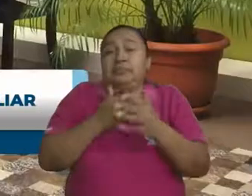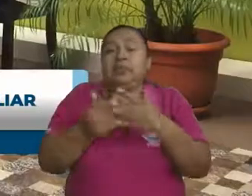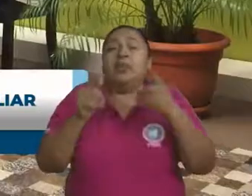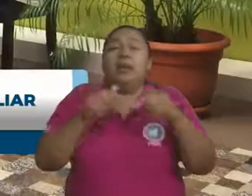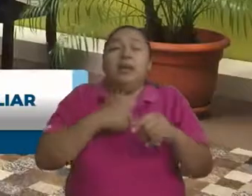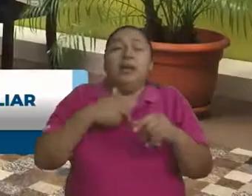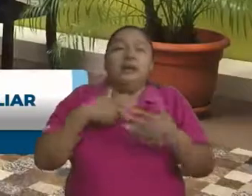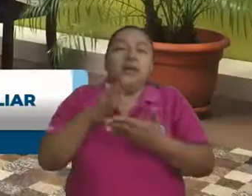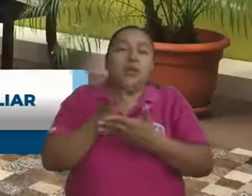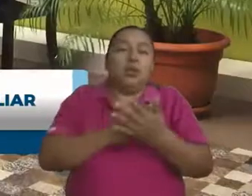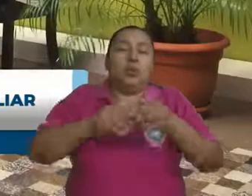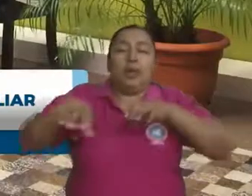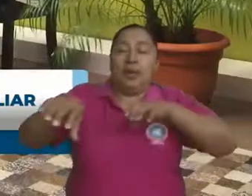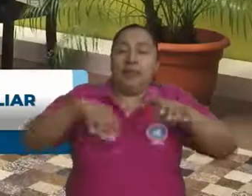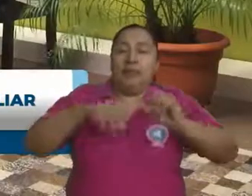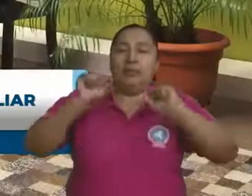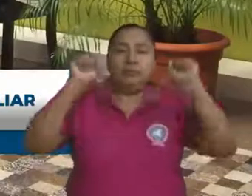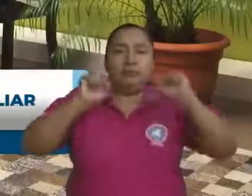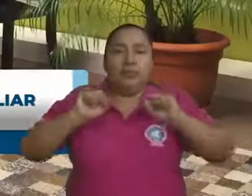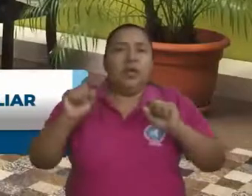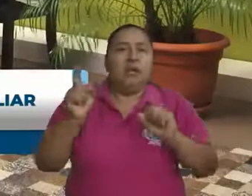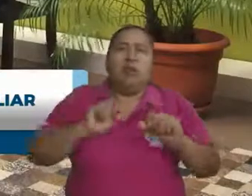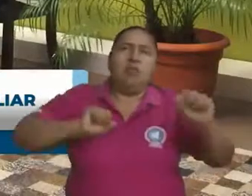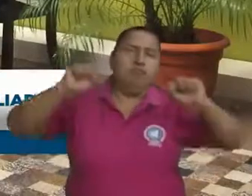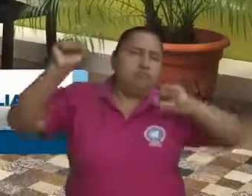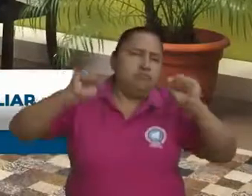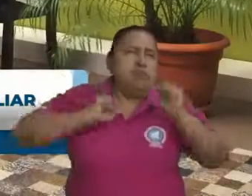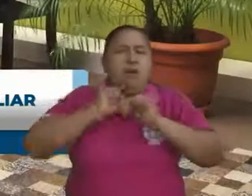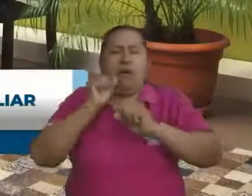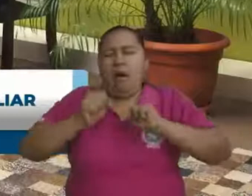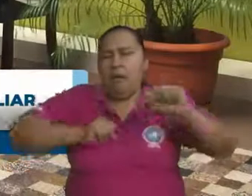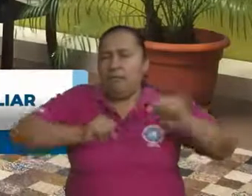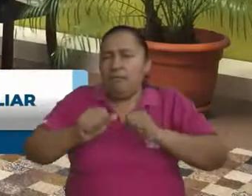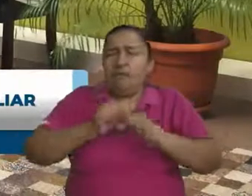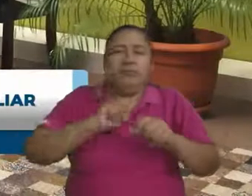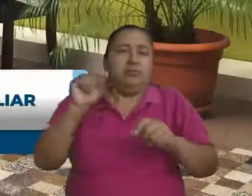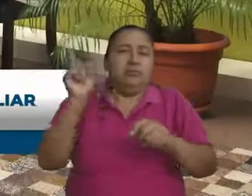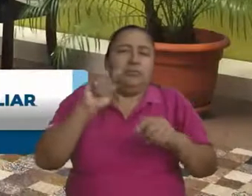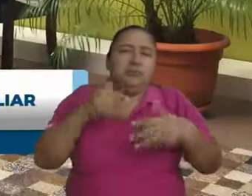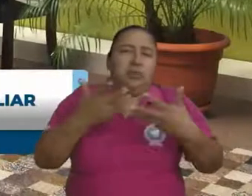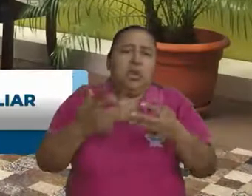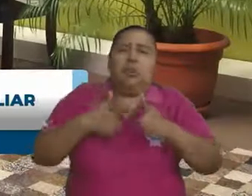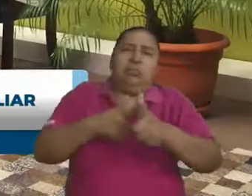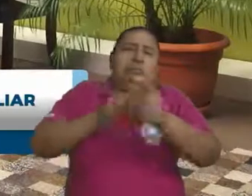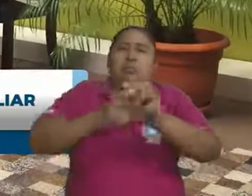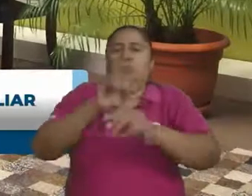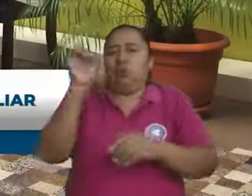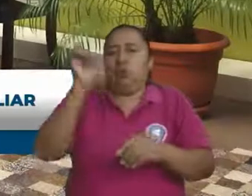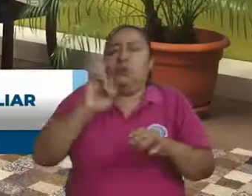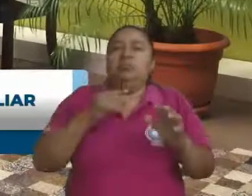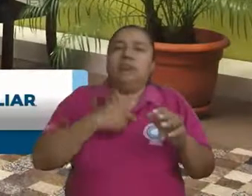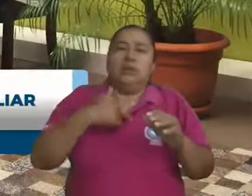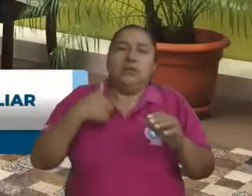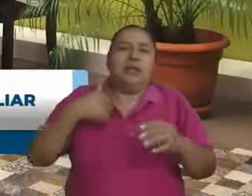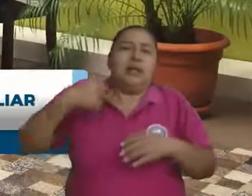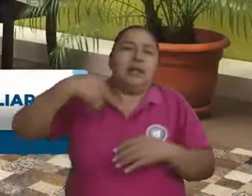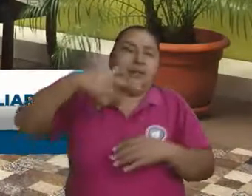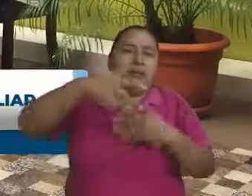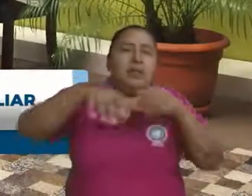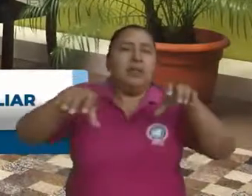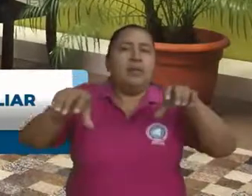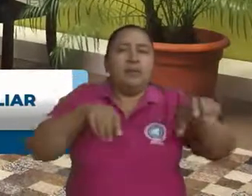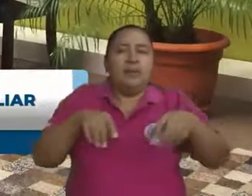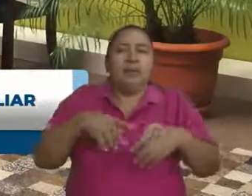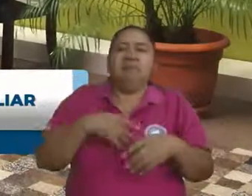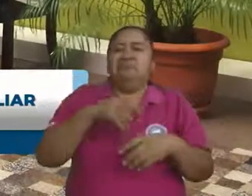hacer cierto grado de actividad física. No se les pide ir al gimnasio, no se les pide hacer maratones, lo que se les pide es hacer actividad física.